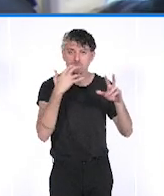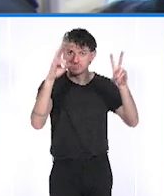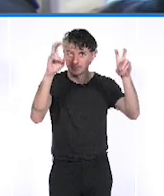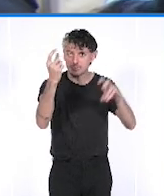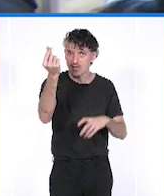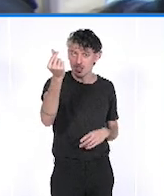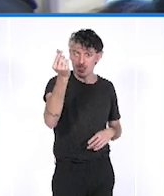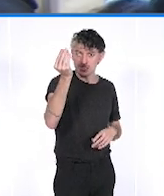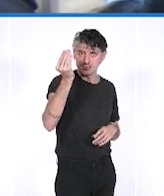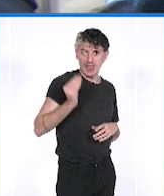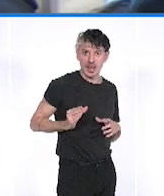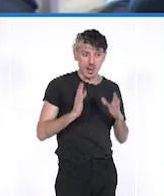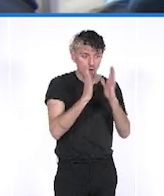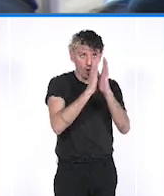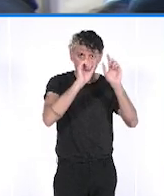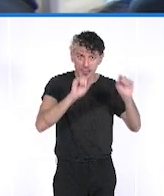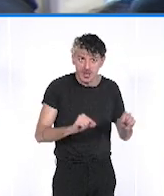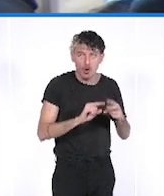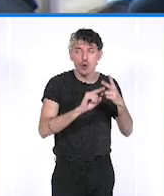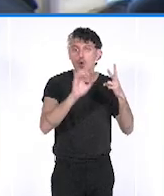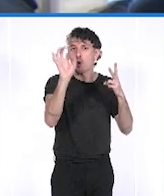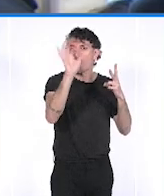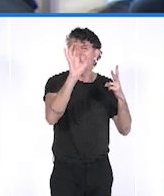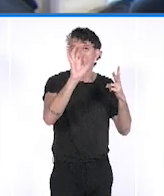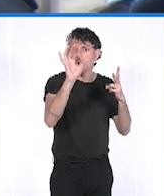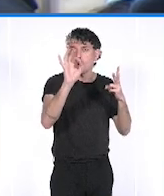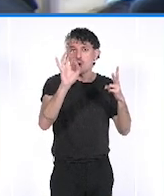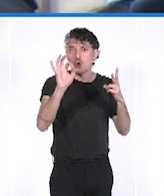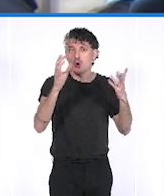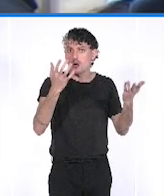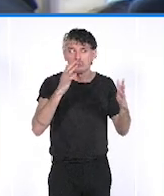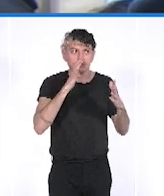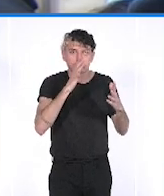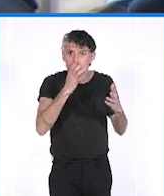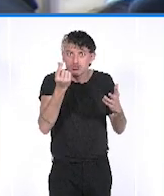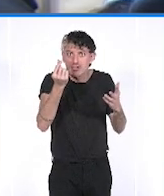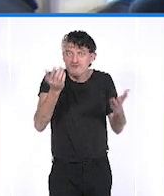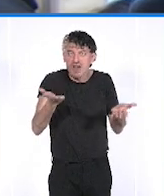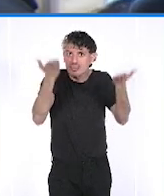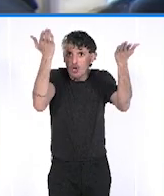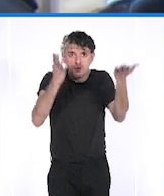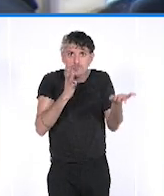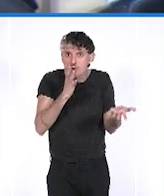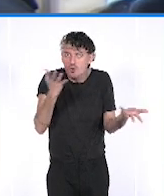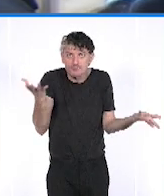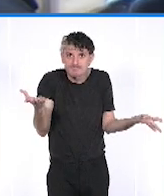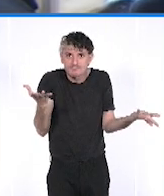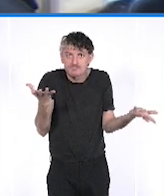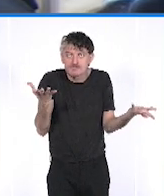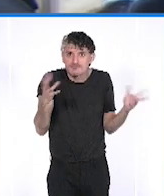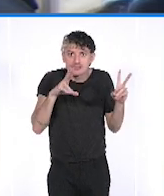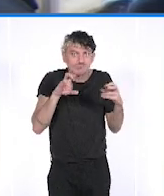se haya actualizaciones de acuerdos o temas de de extraordinarios de inflación por cosas que no controlamos nadie entonces eh